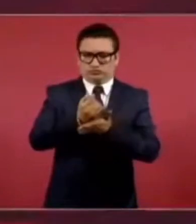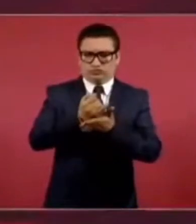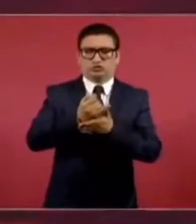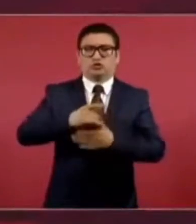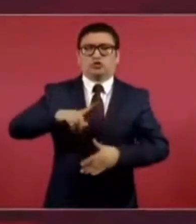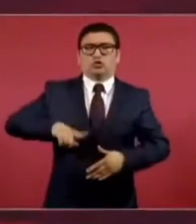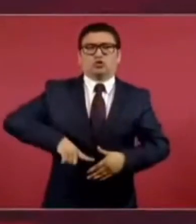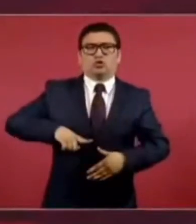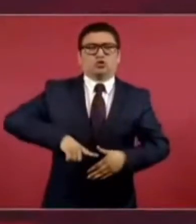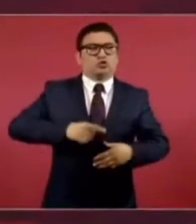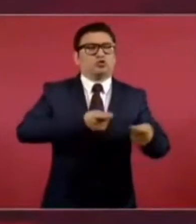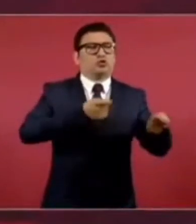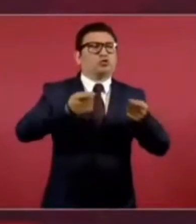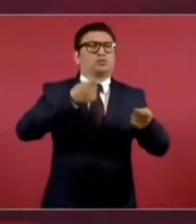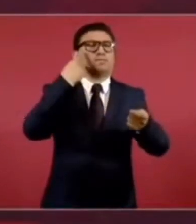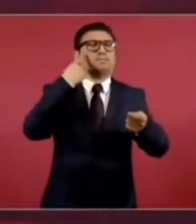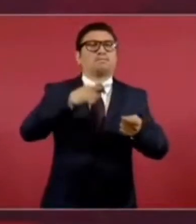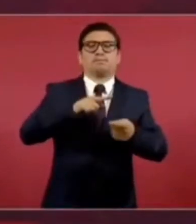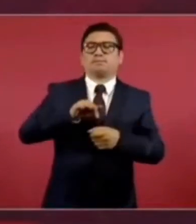gobernar para el pueblo. O